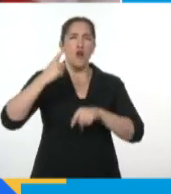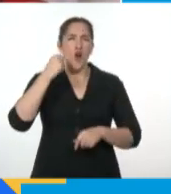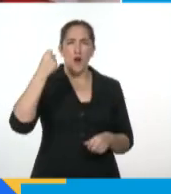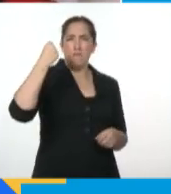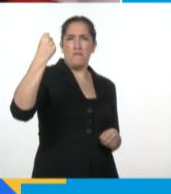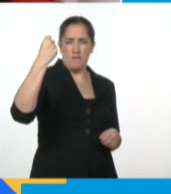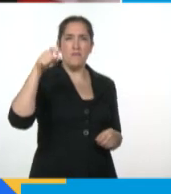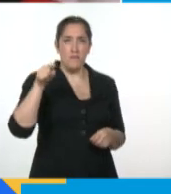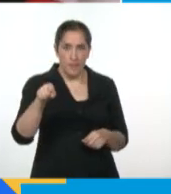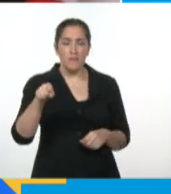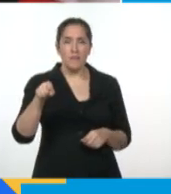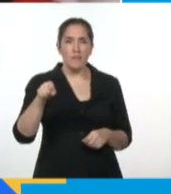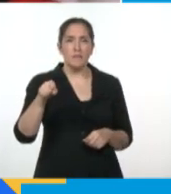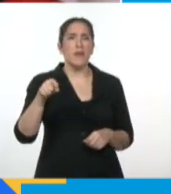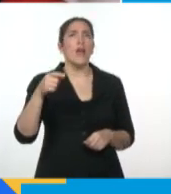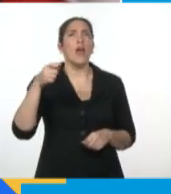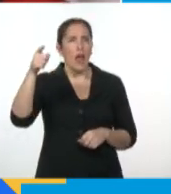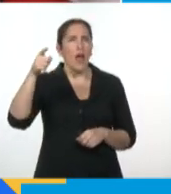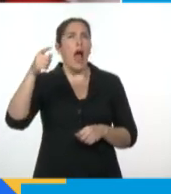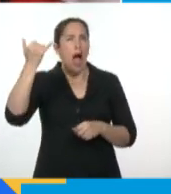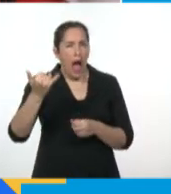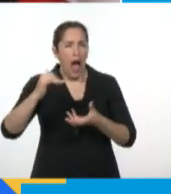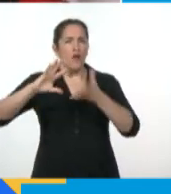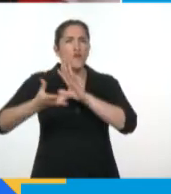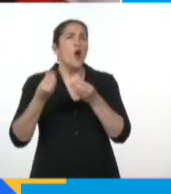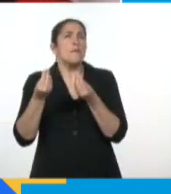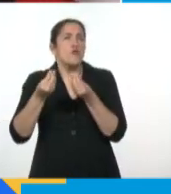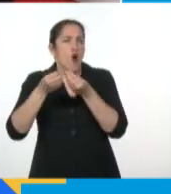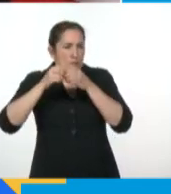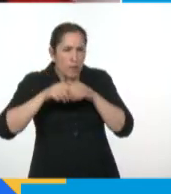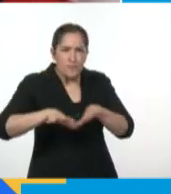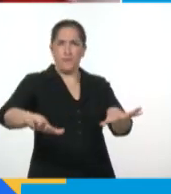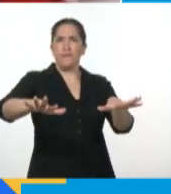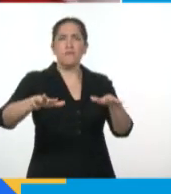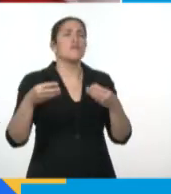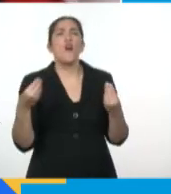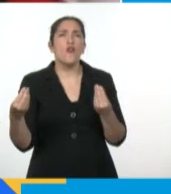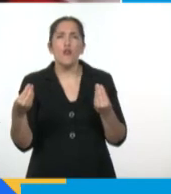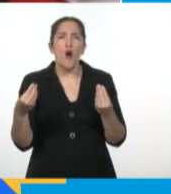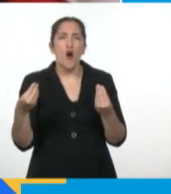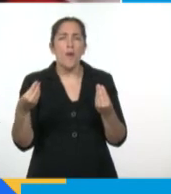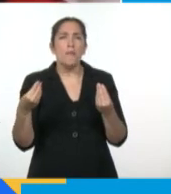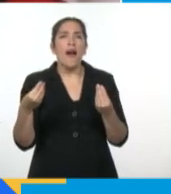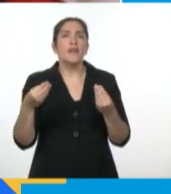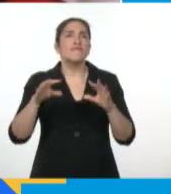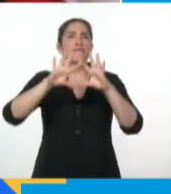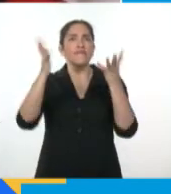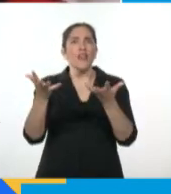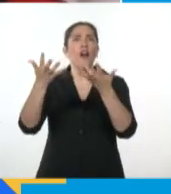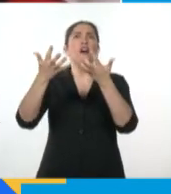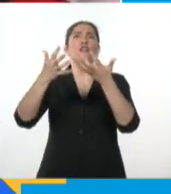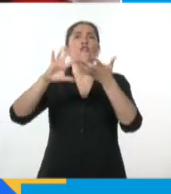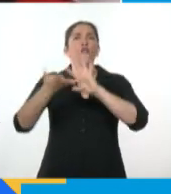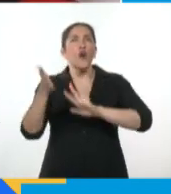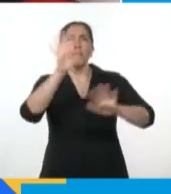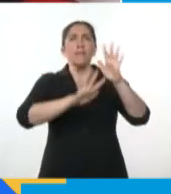desdobla, se ejerce, se manifiesta a través de un sistema de violencias que